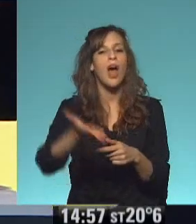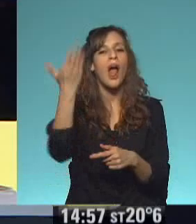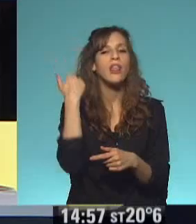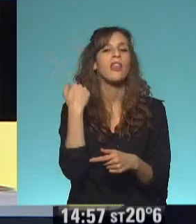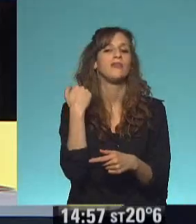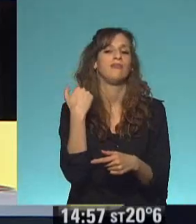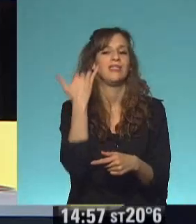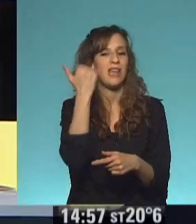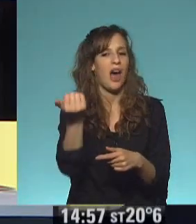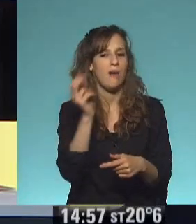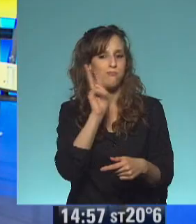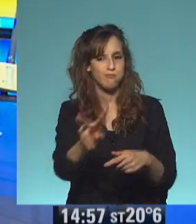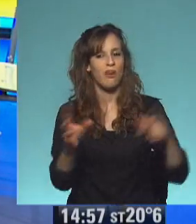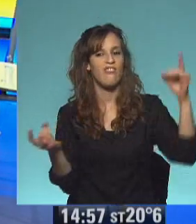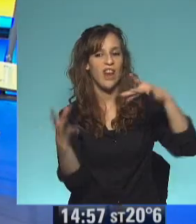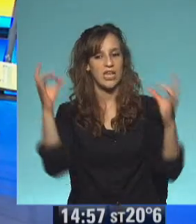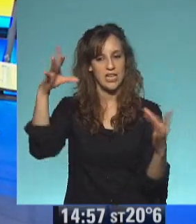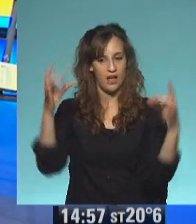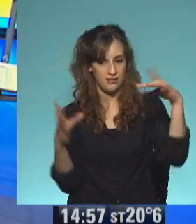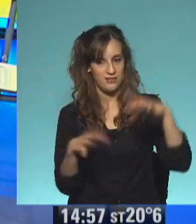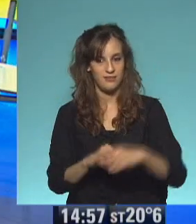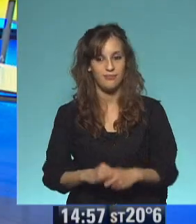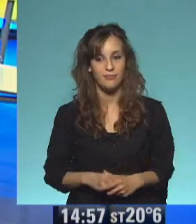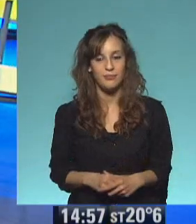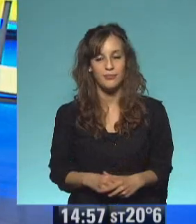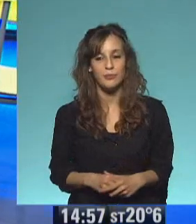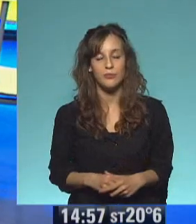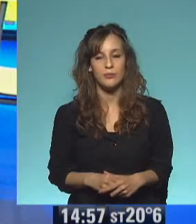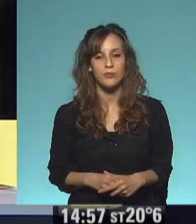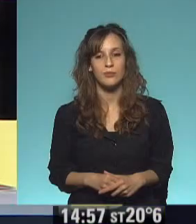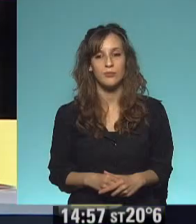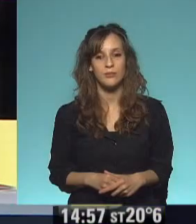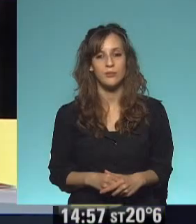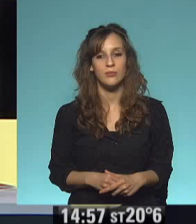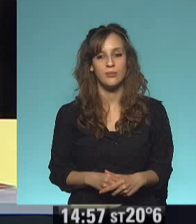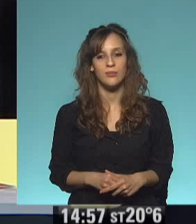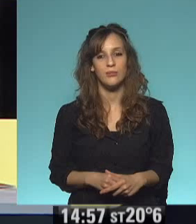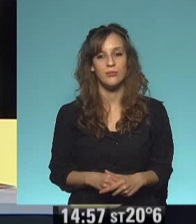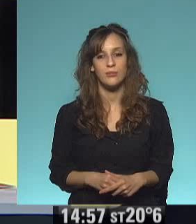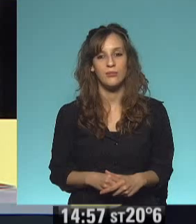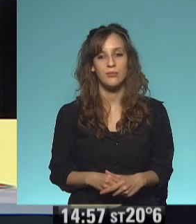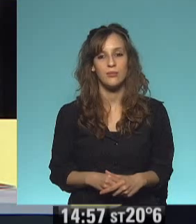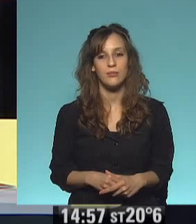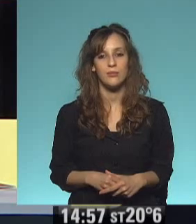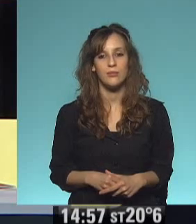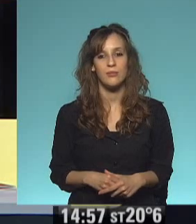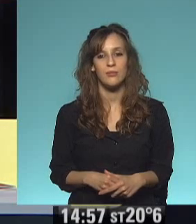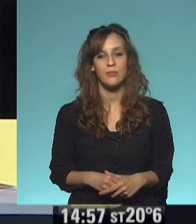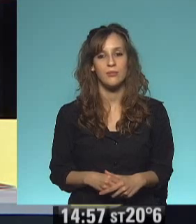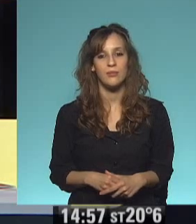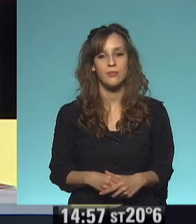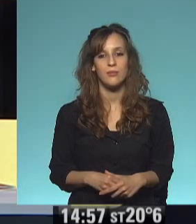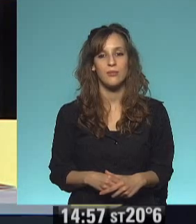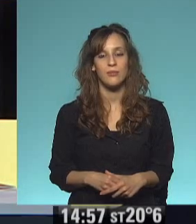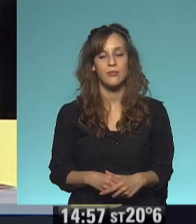con flecha. Mira cómo vinieron todos para acá. Sí, ¿por qué? Ah, tengo dos veces escrita la misma palabra. Ah, ¿y cuál me okay faltó? A ya